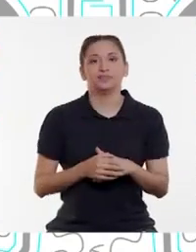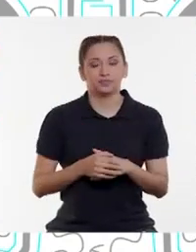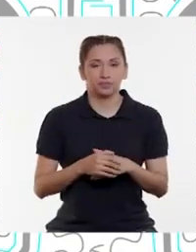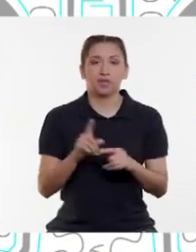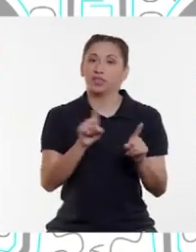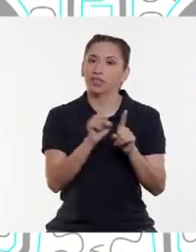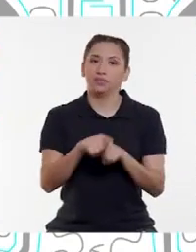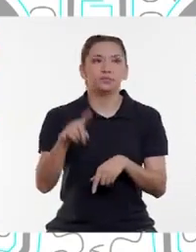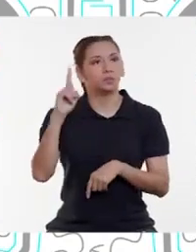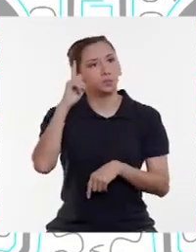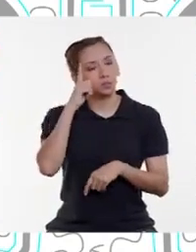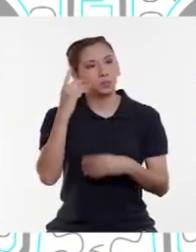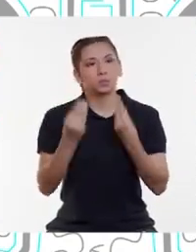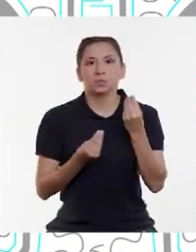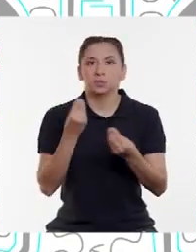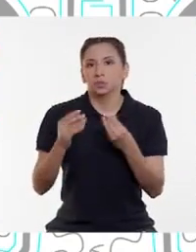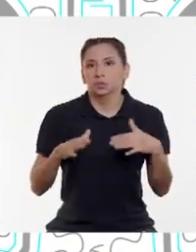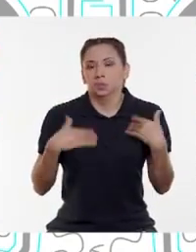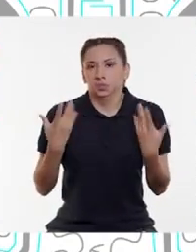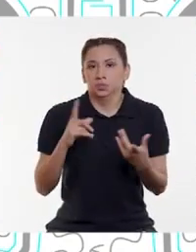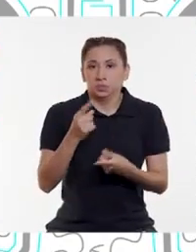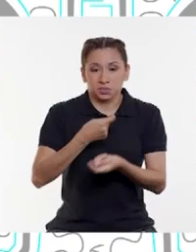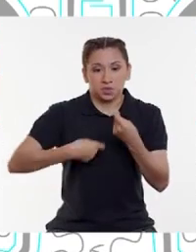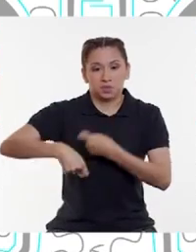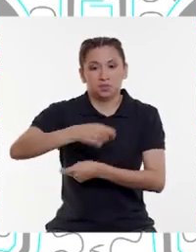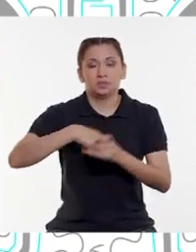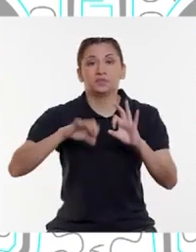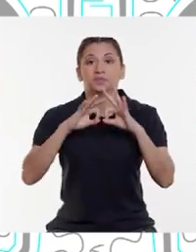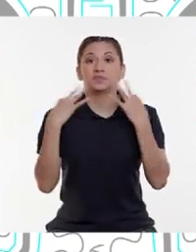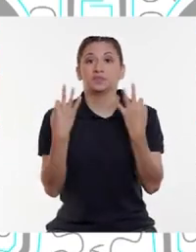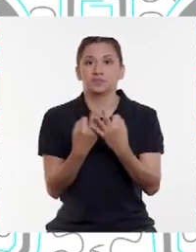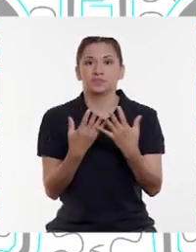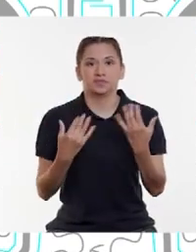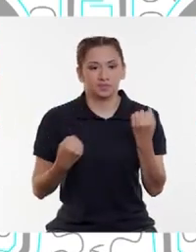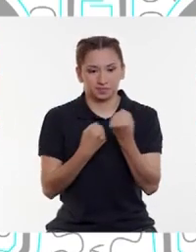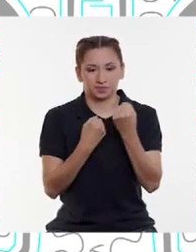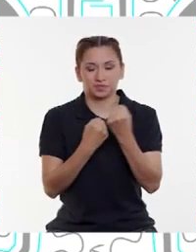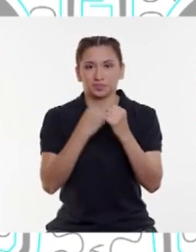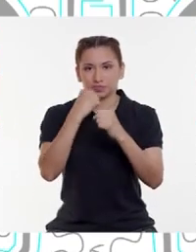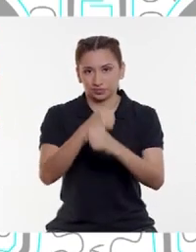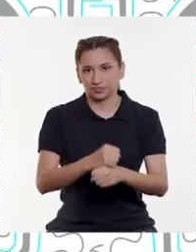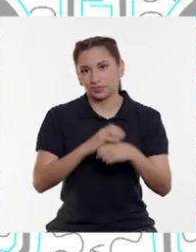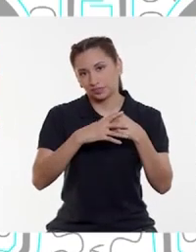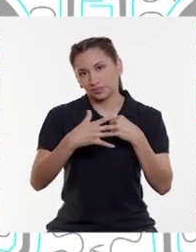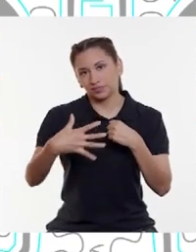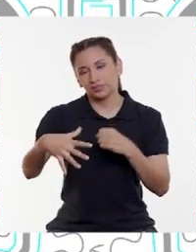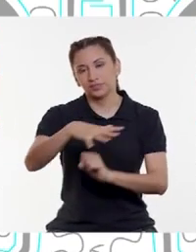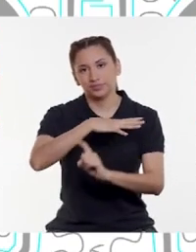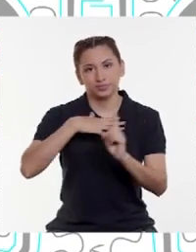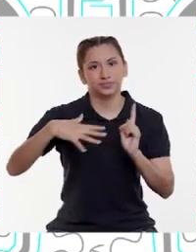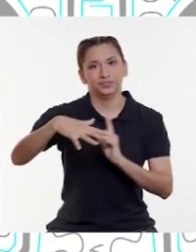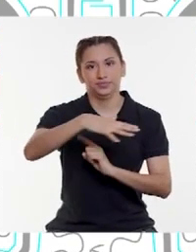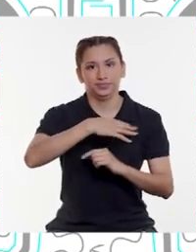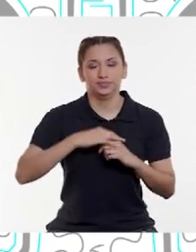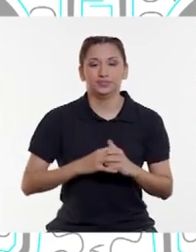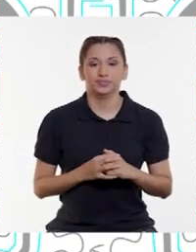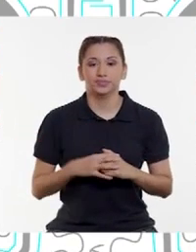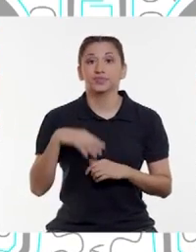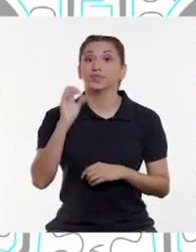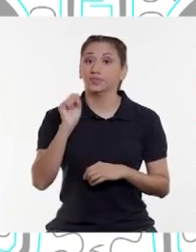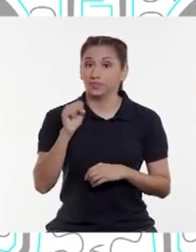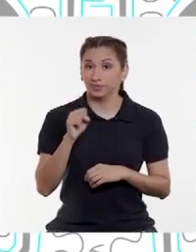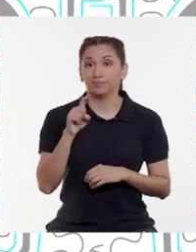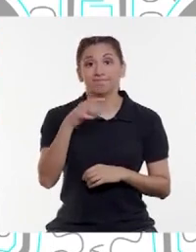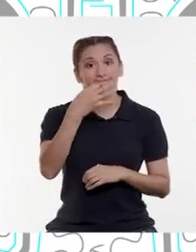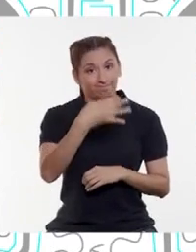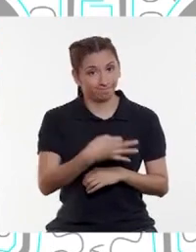Y después pensamos en cómo sería un negocio familiar que contribuya a la sostenibilidad ambiental.